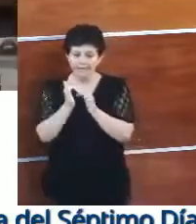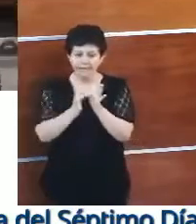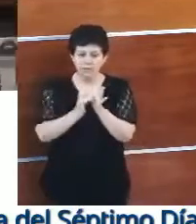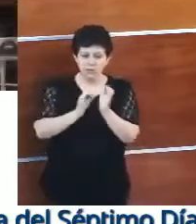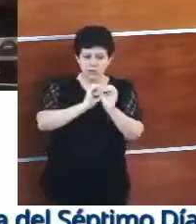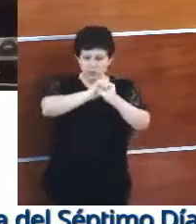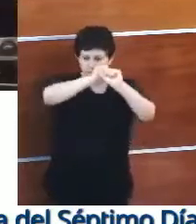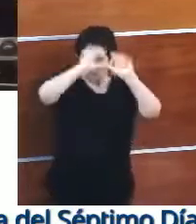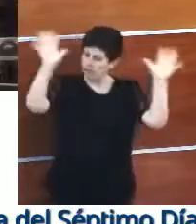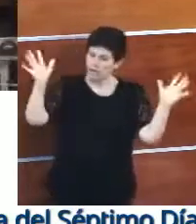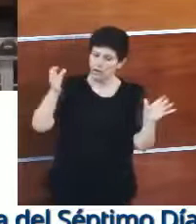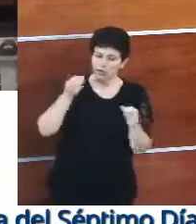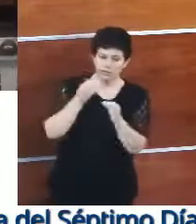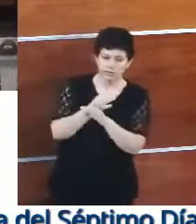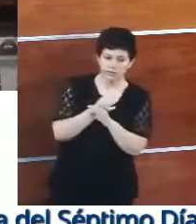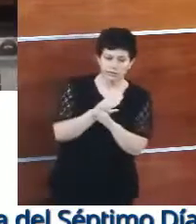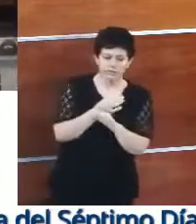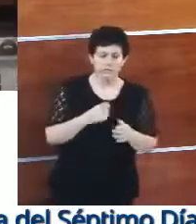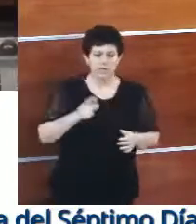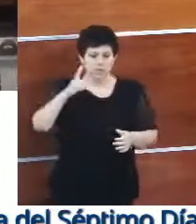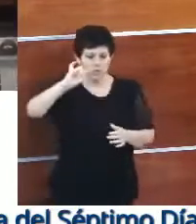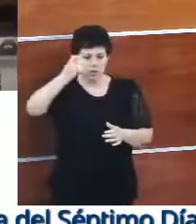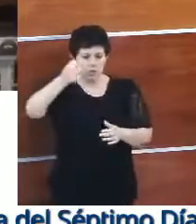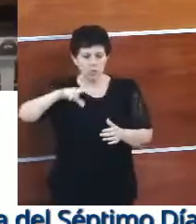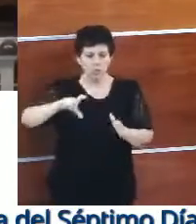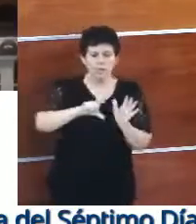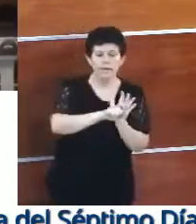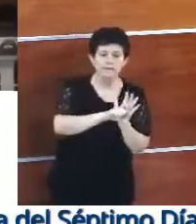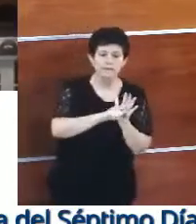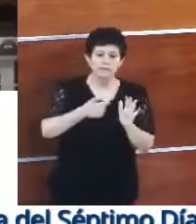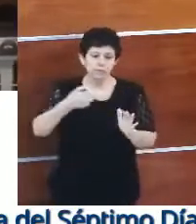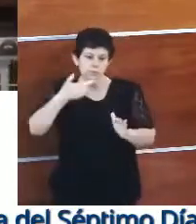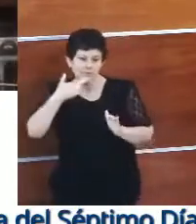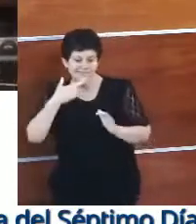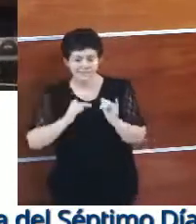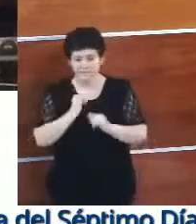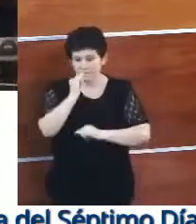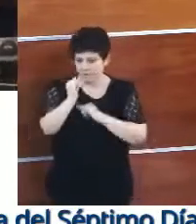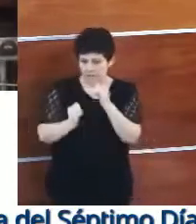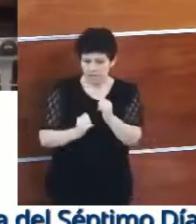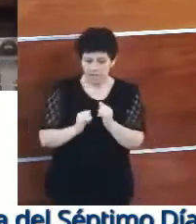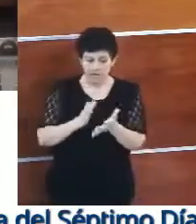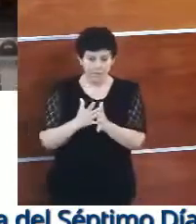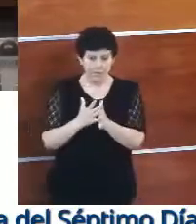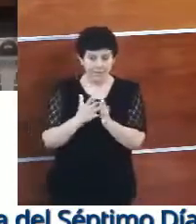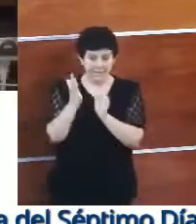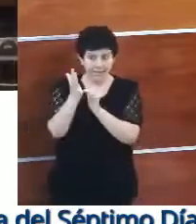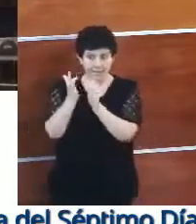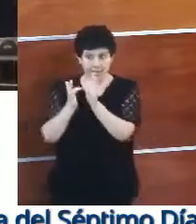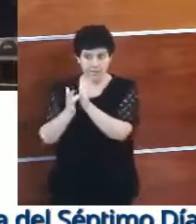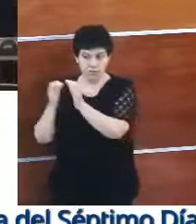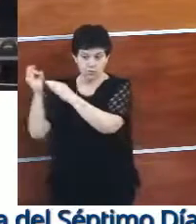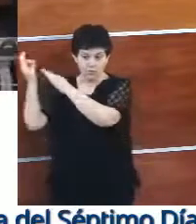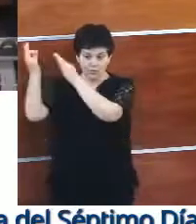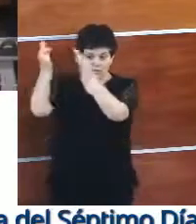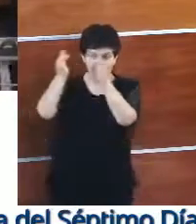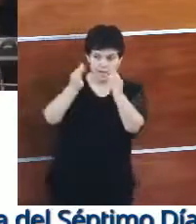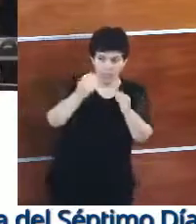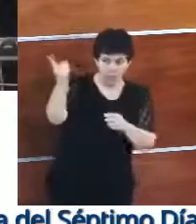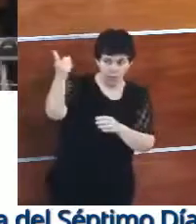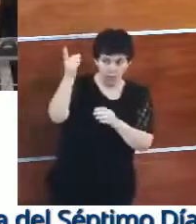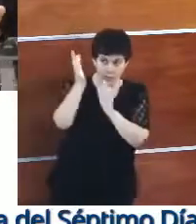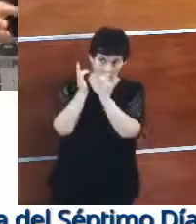texto de Lucas 17:30, así será el día en que el Hijo del Hombre se manifieste. Cuando